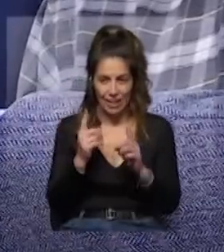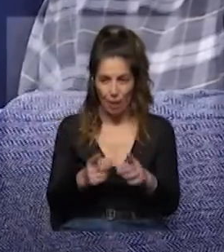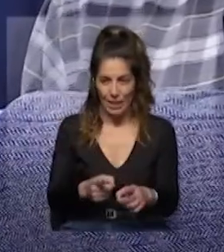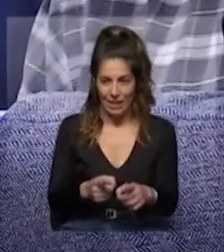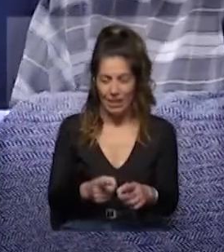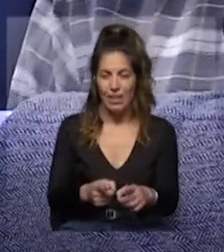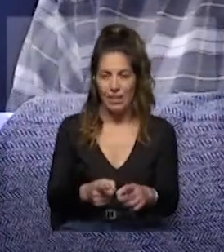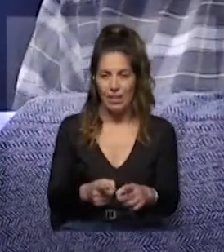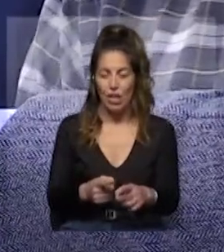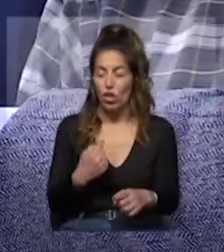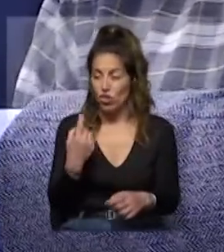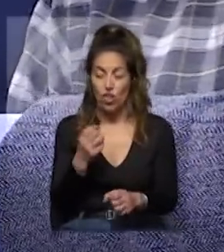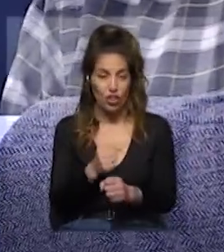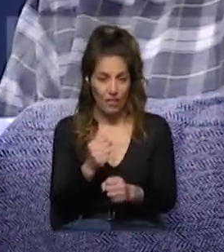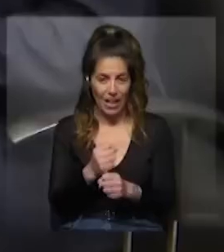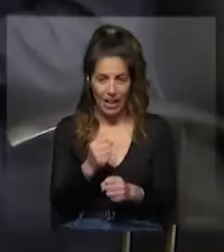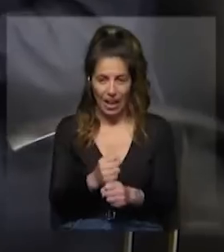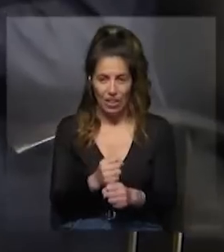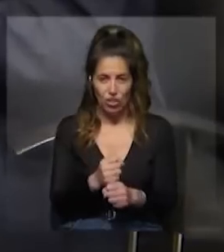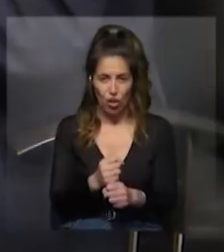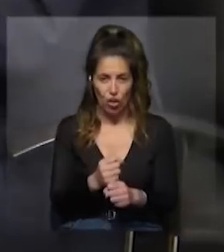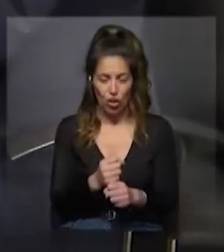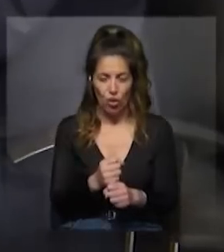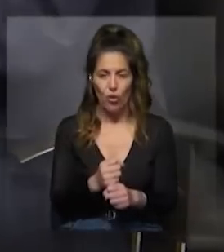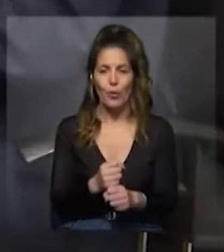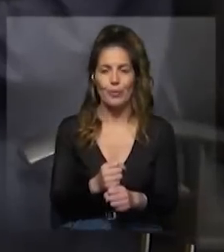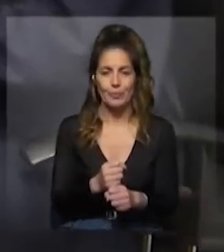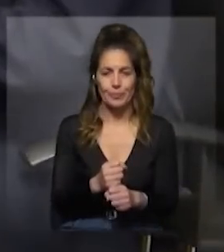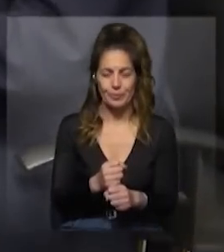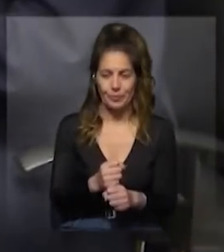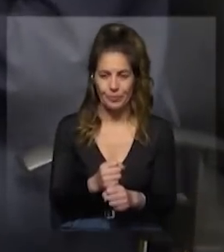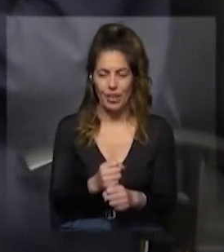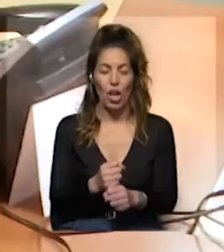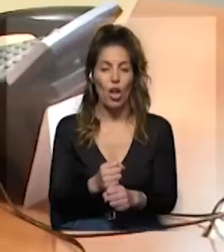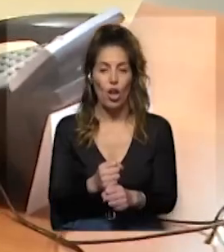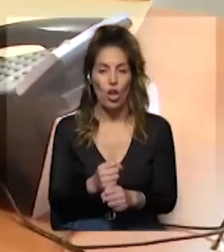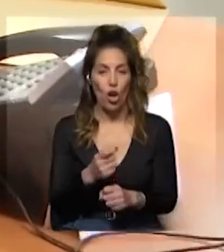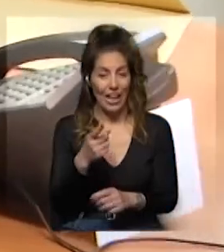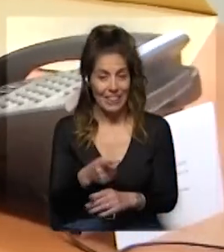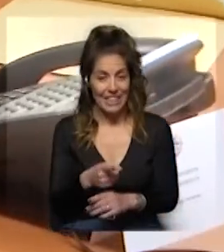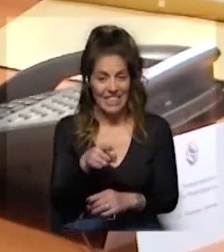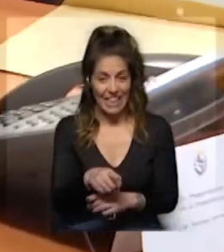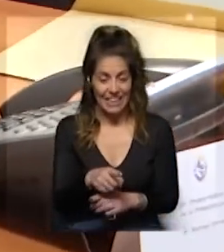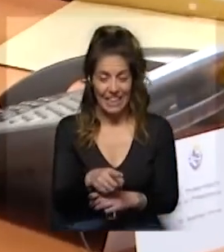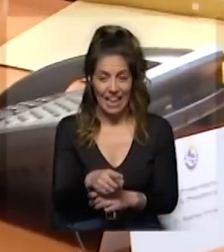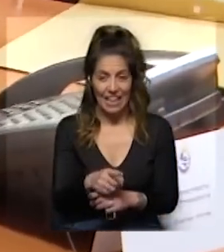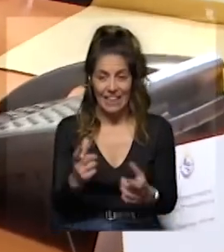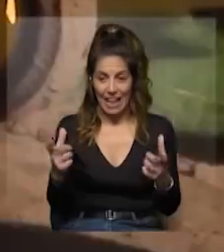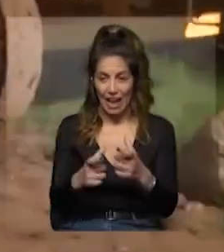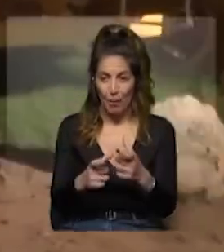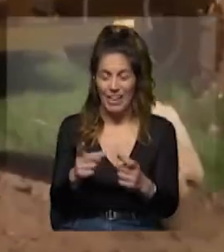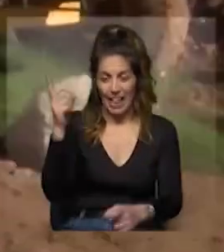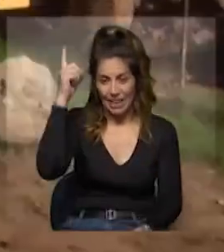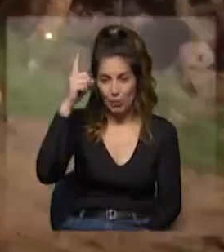obviamente vamos a estar trabajando en función de de lo que dice esta esta resolución de la cámara de diputados y